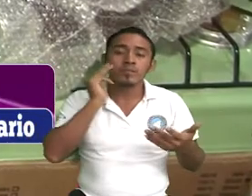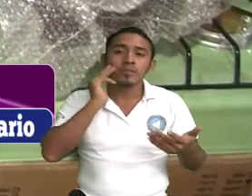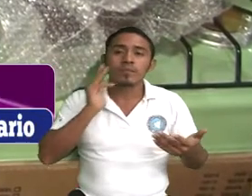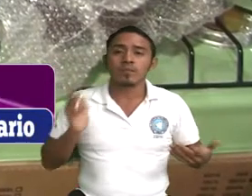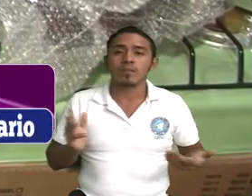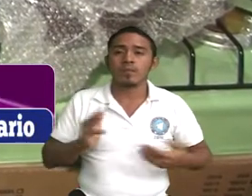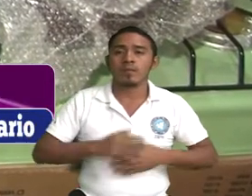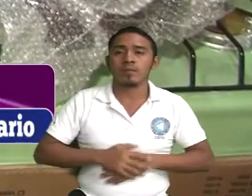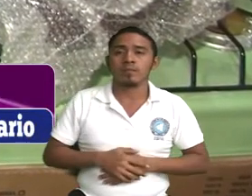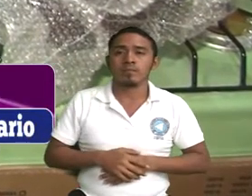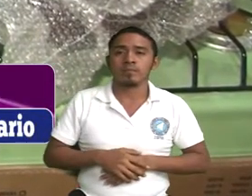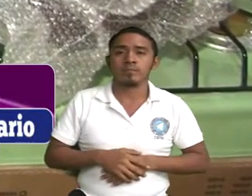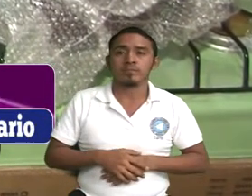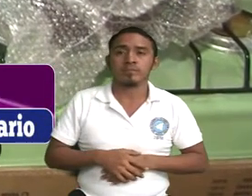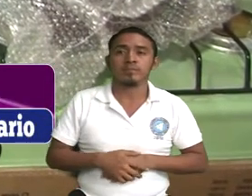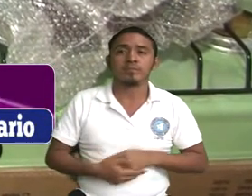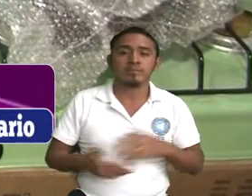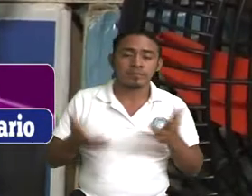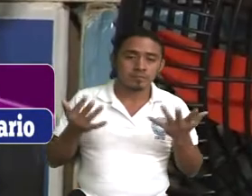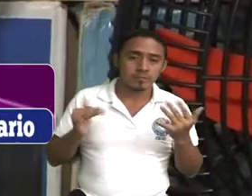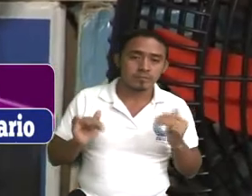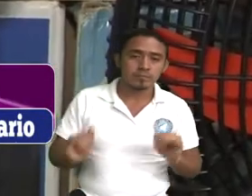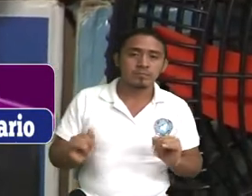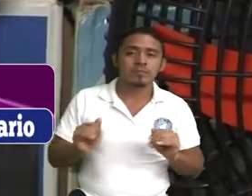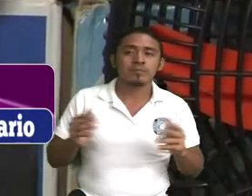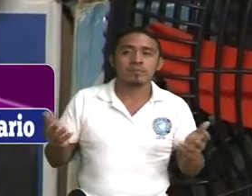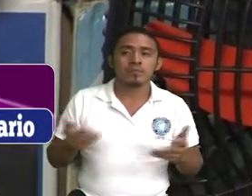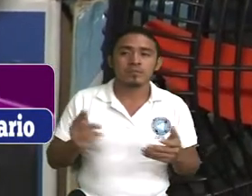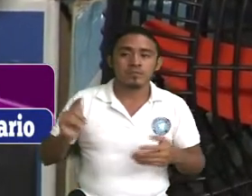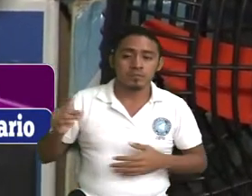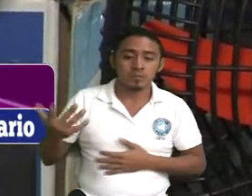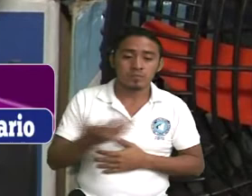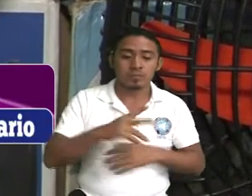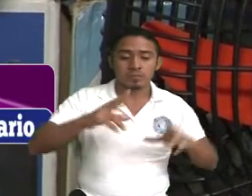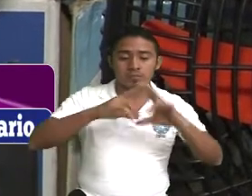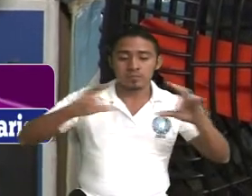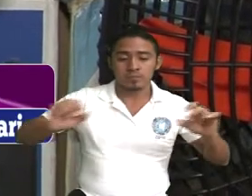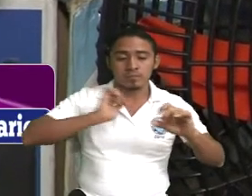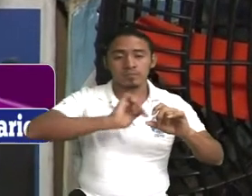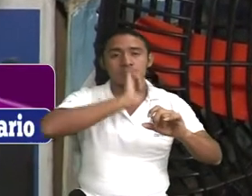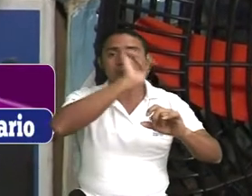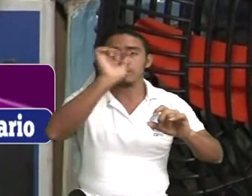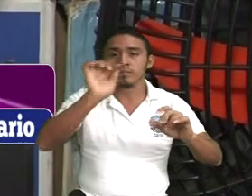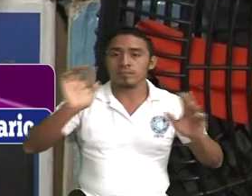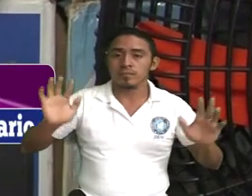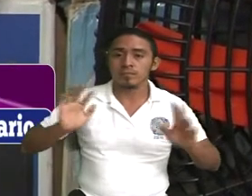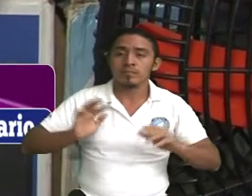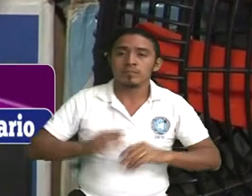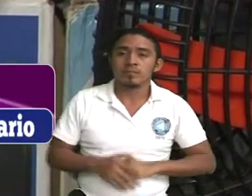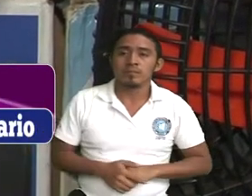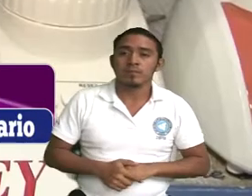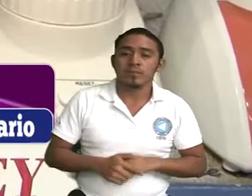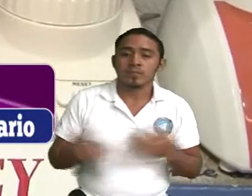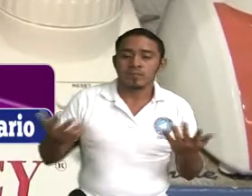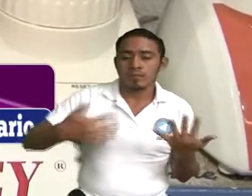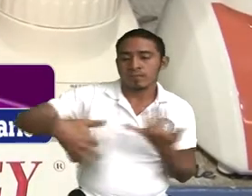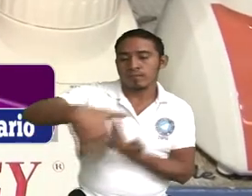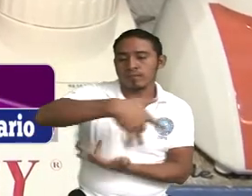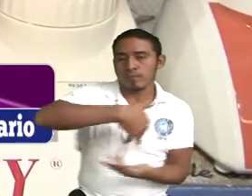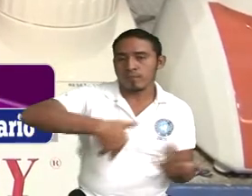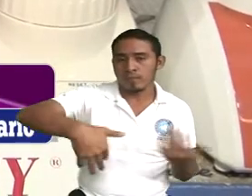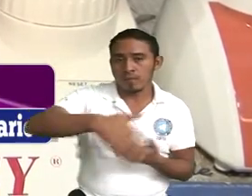hemos llegado por todo el país a tener una relación